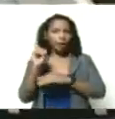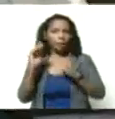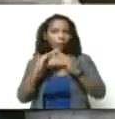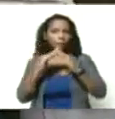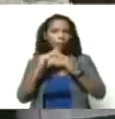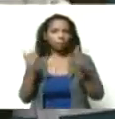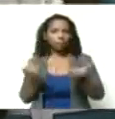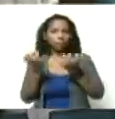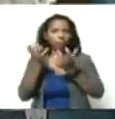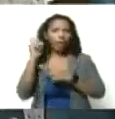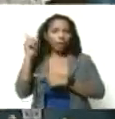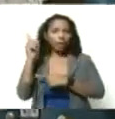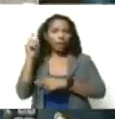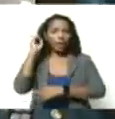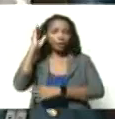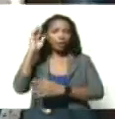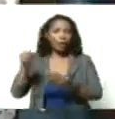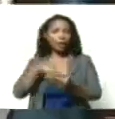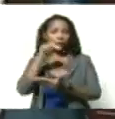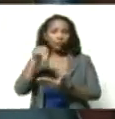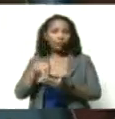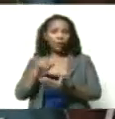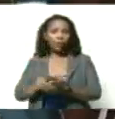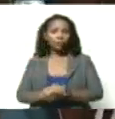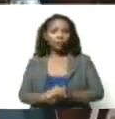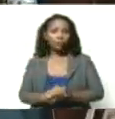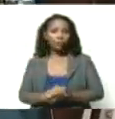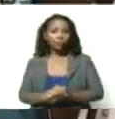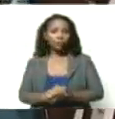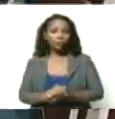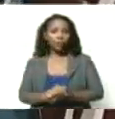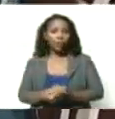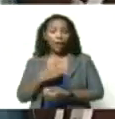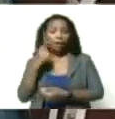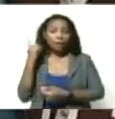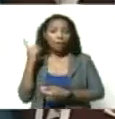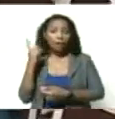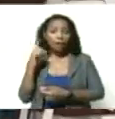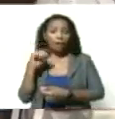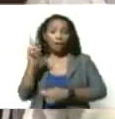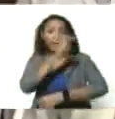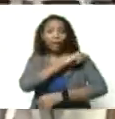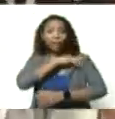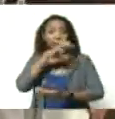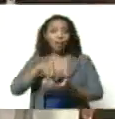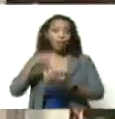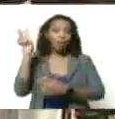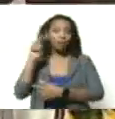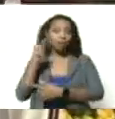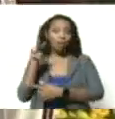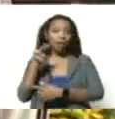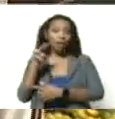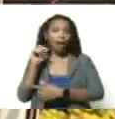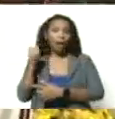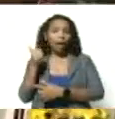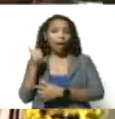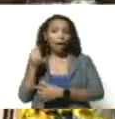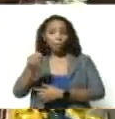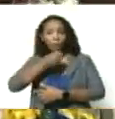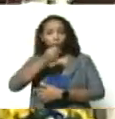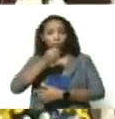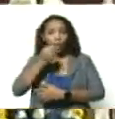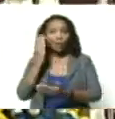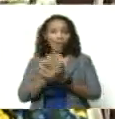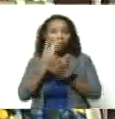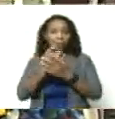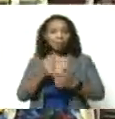acá en el Salón Elíptico del Palacio Federal Legislativo y decía el jefe de Estado venezolano Earle Herrera, siempre con su